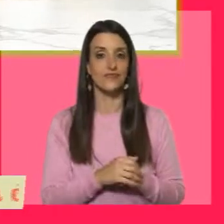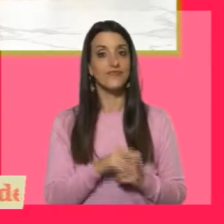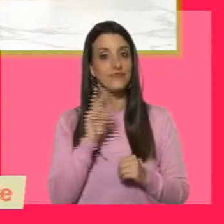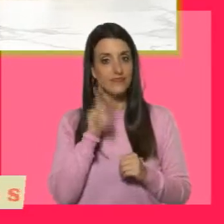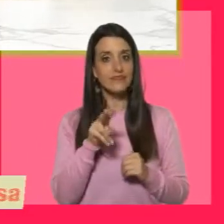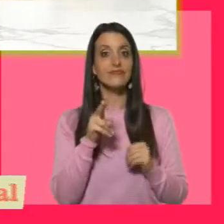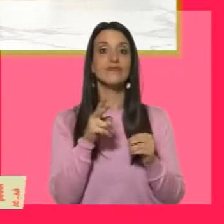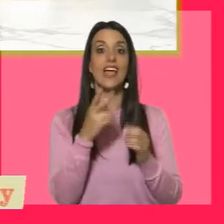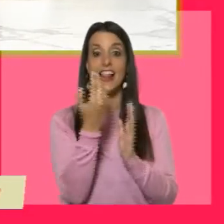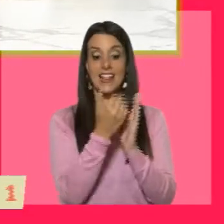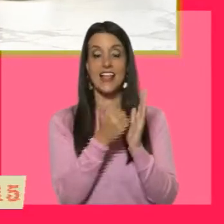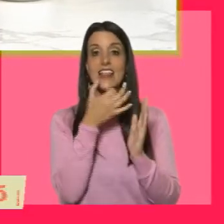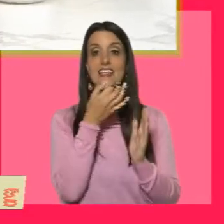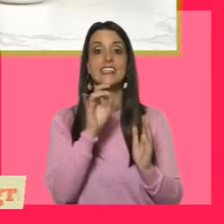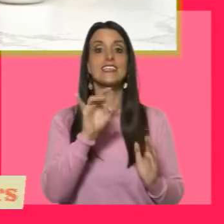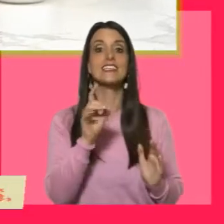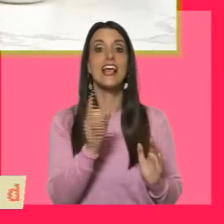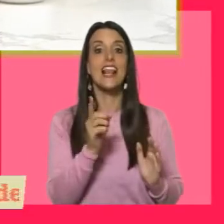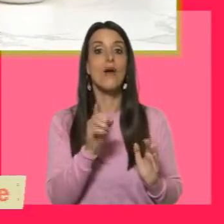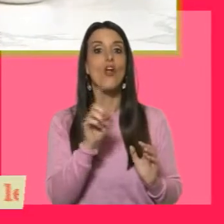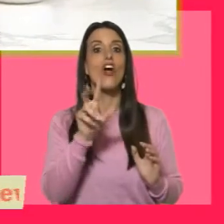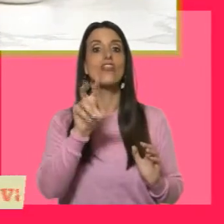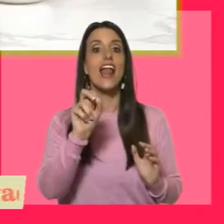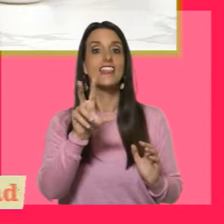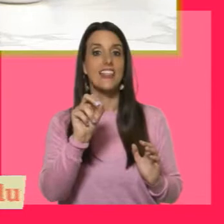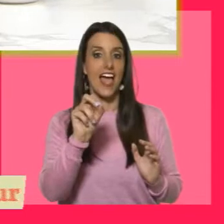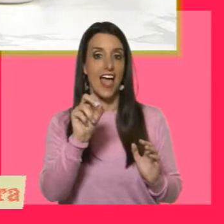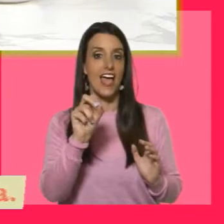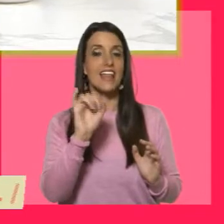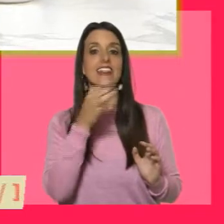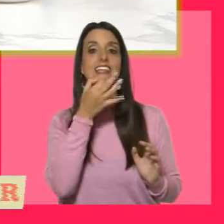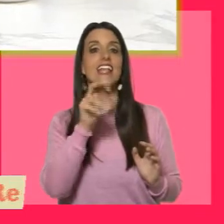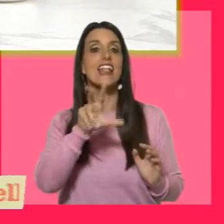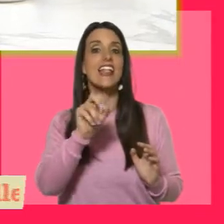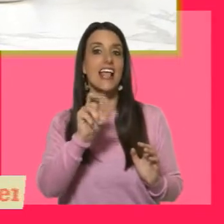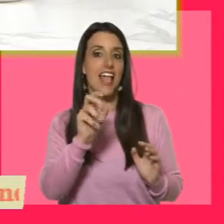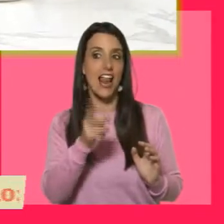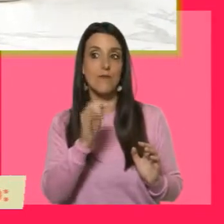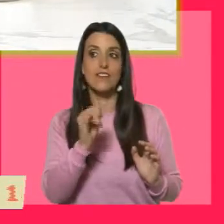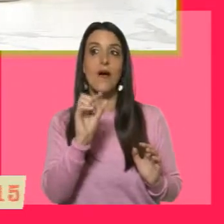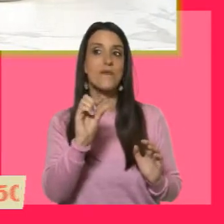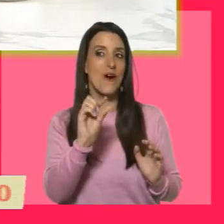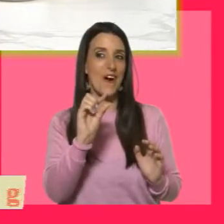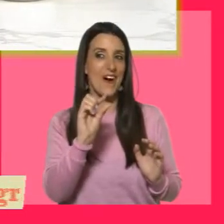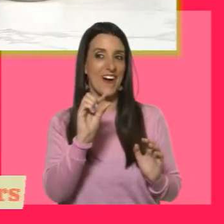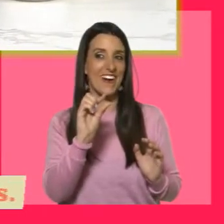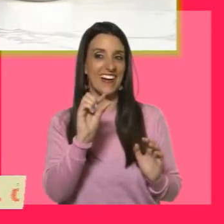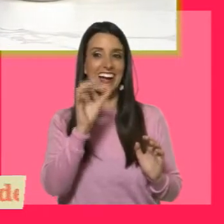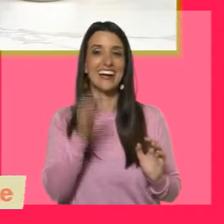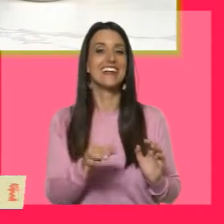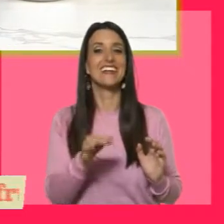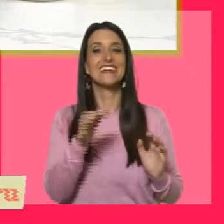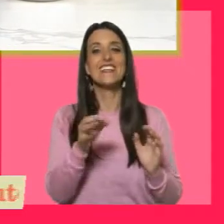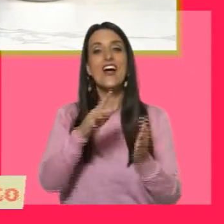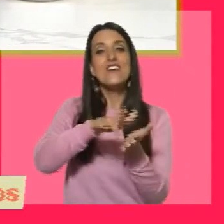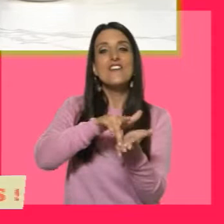ahí en la receta puse 15 gramos, pero no, era 30, pero nada. Son de pero decía 30, claro, era, es re poco. Es re. Un poquito